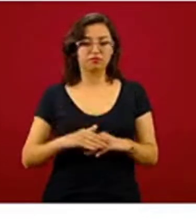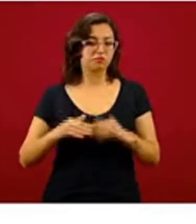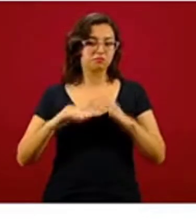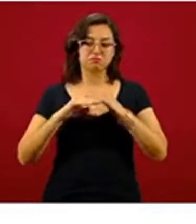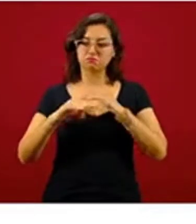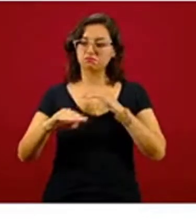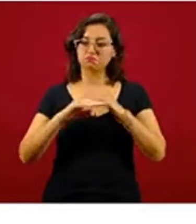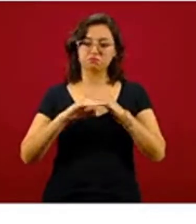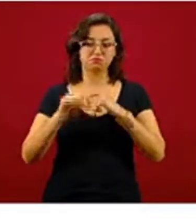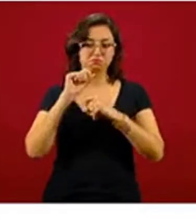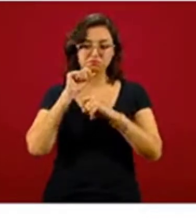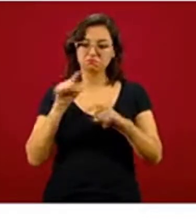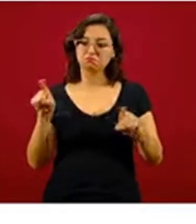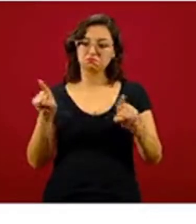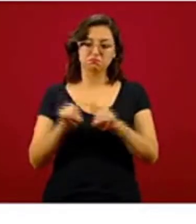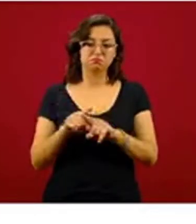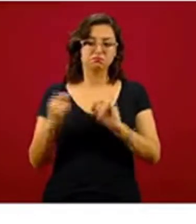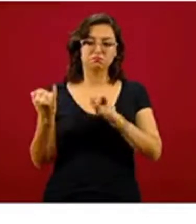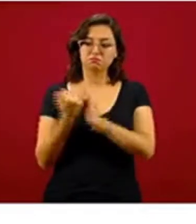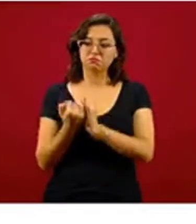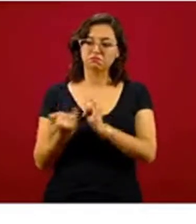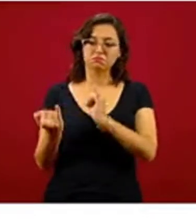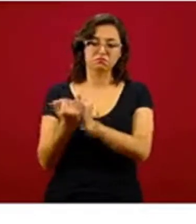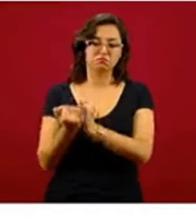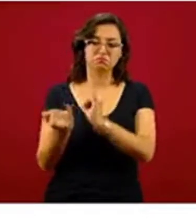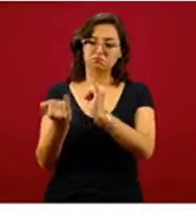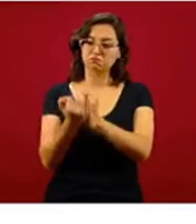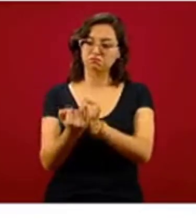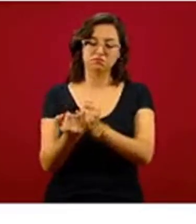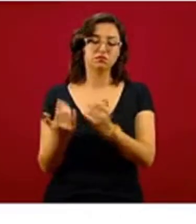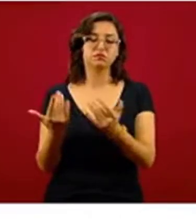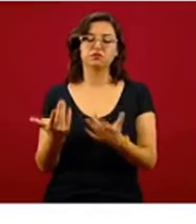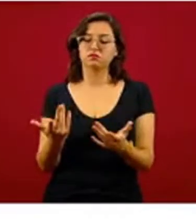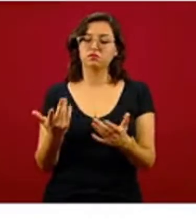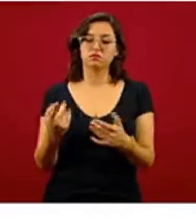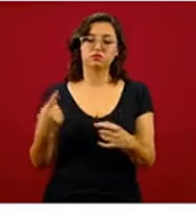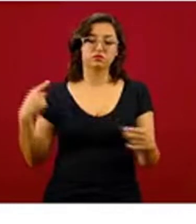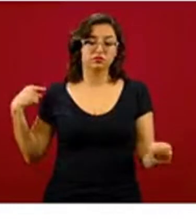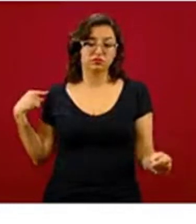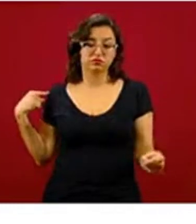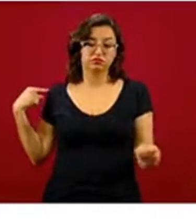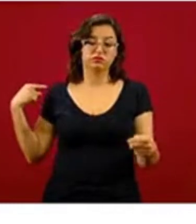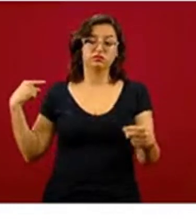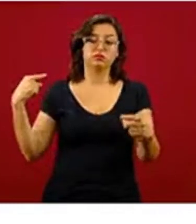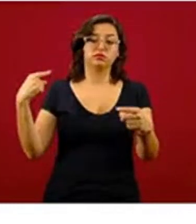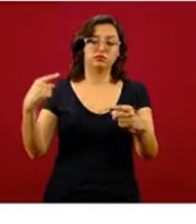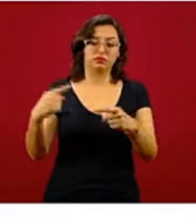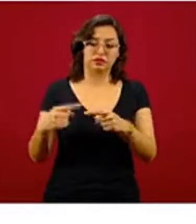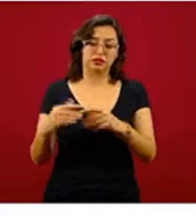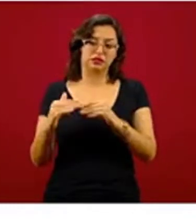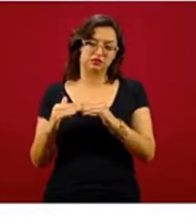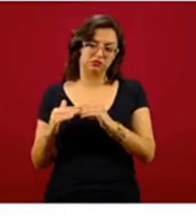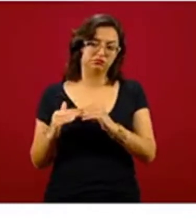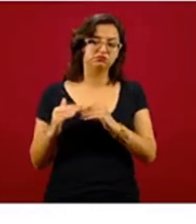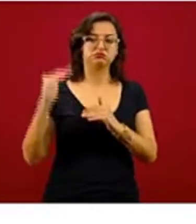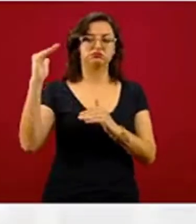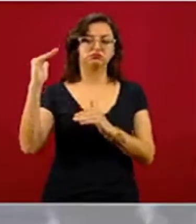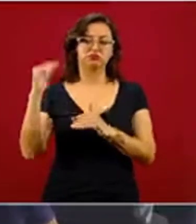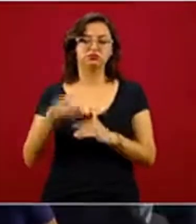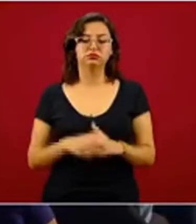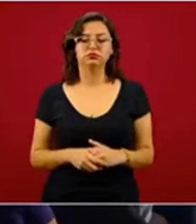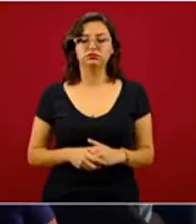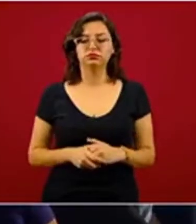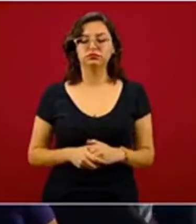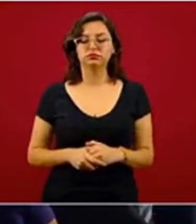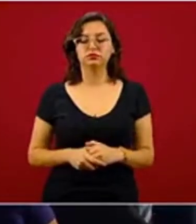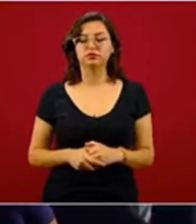se ha mantenido en estos niveles, por lo menos los más altos que hemos visto desde que estamos dándole seguimiento a la epidemia.